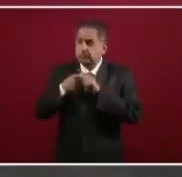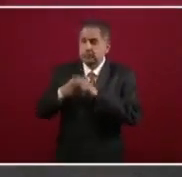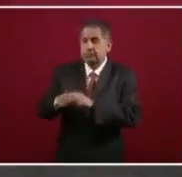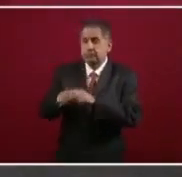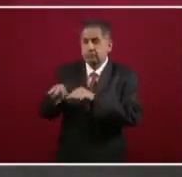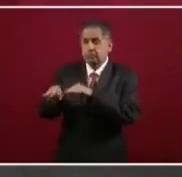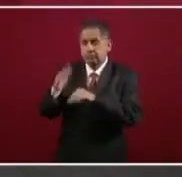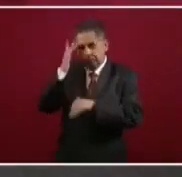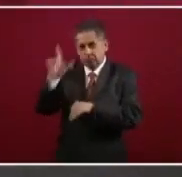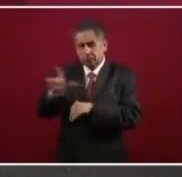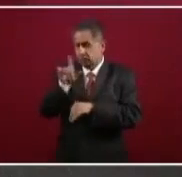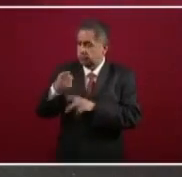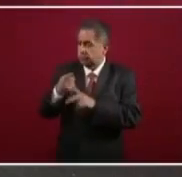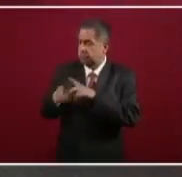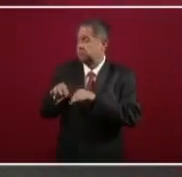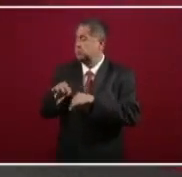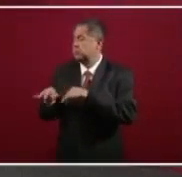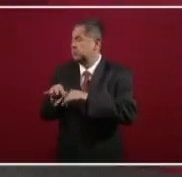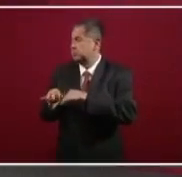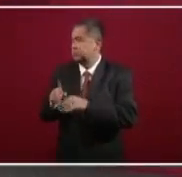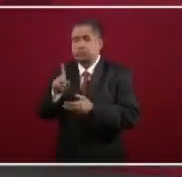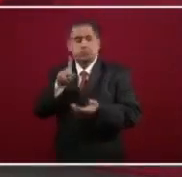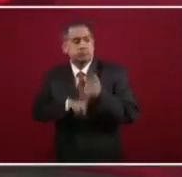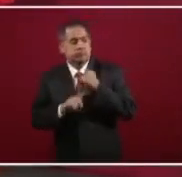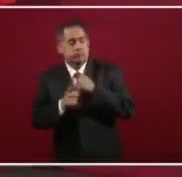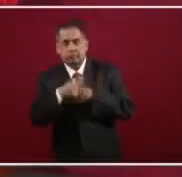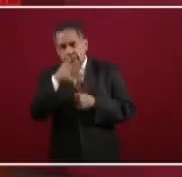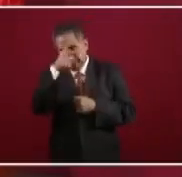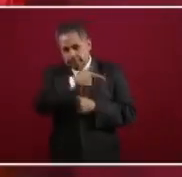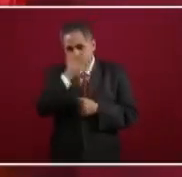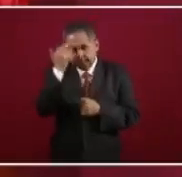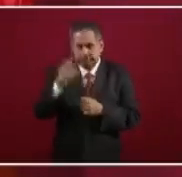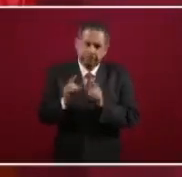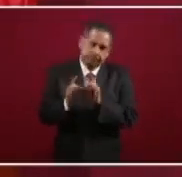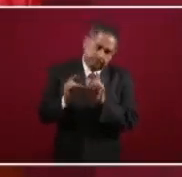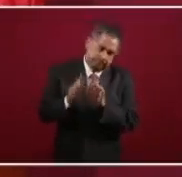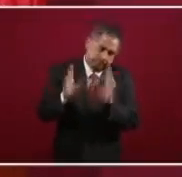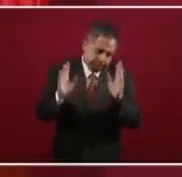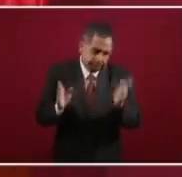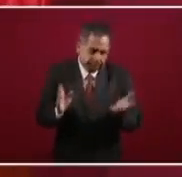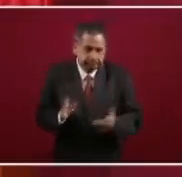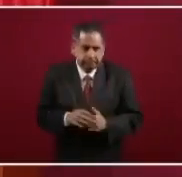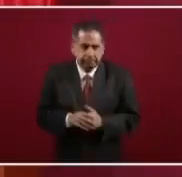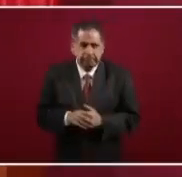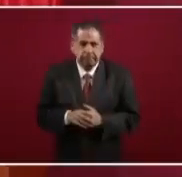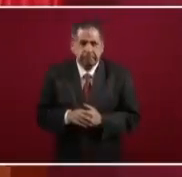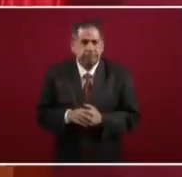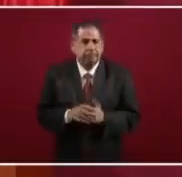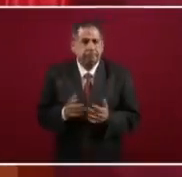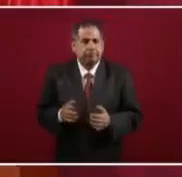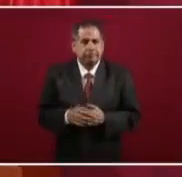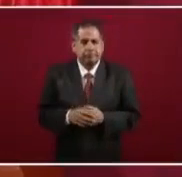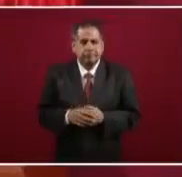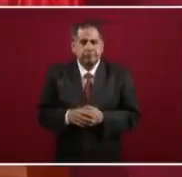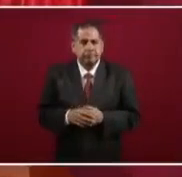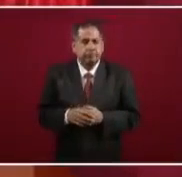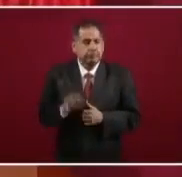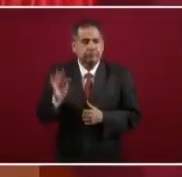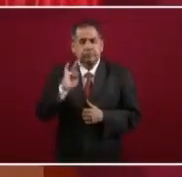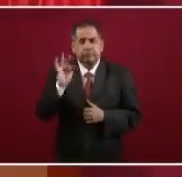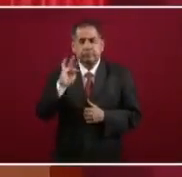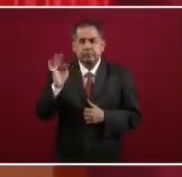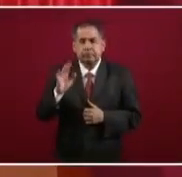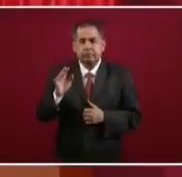trabajos desde andalucía ya ni modo así que si